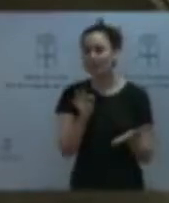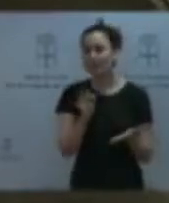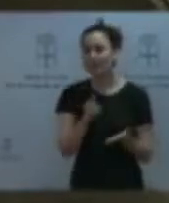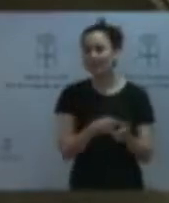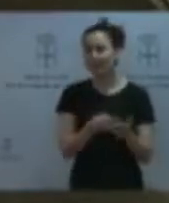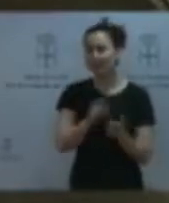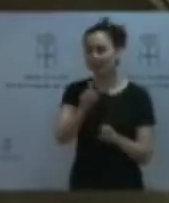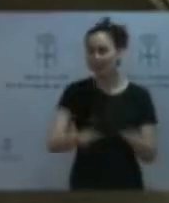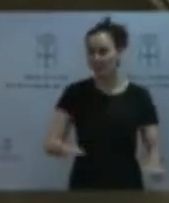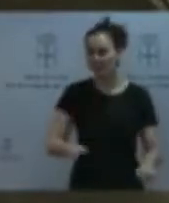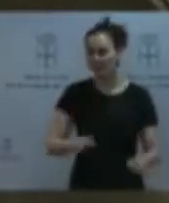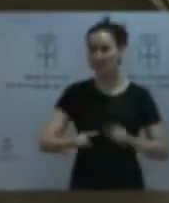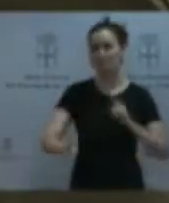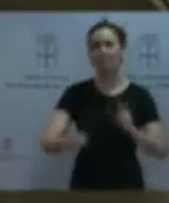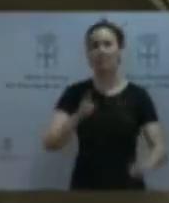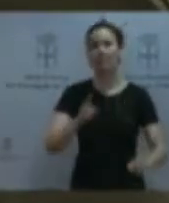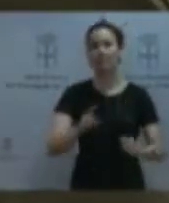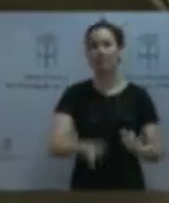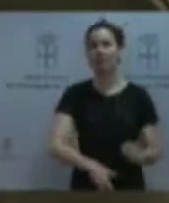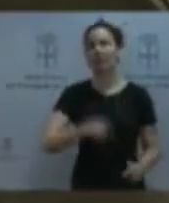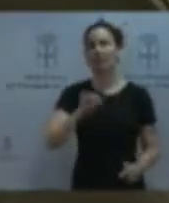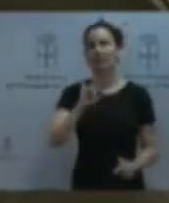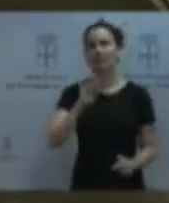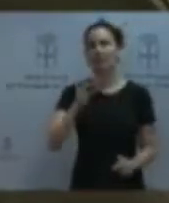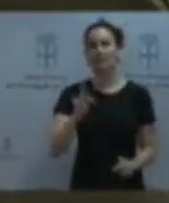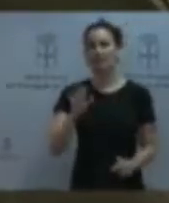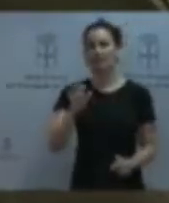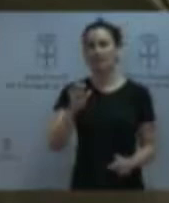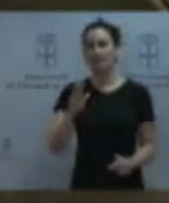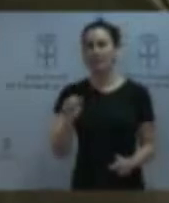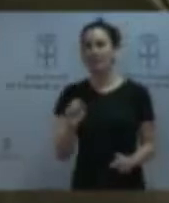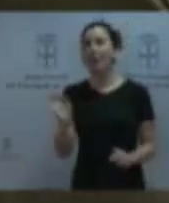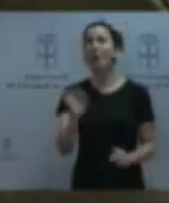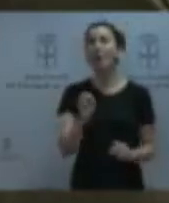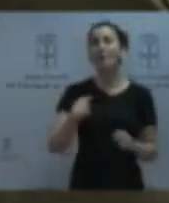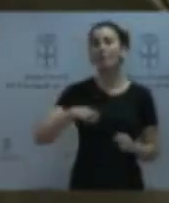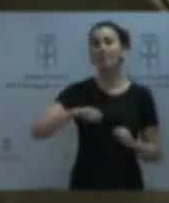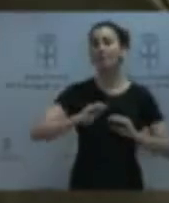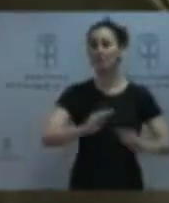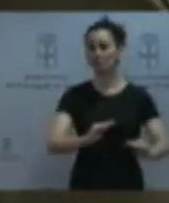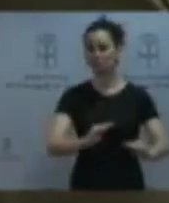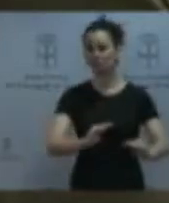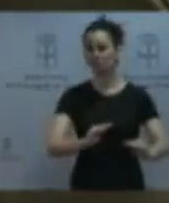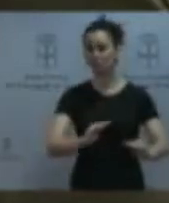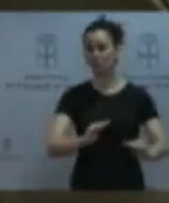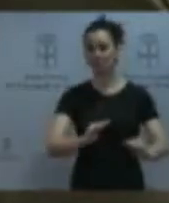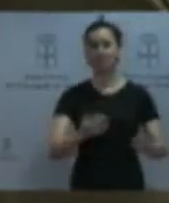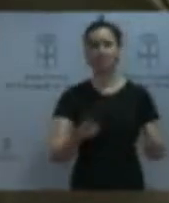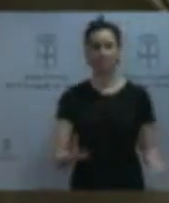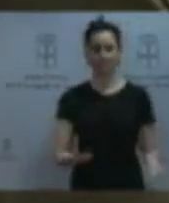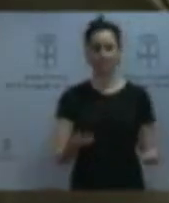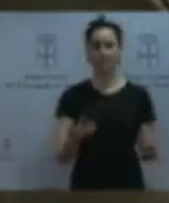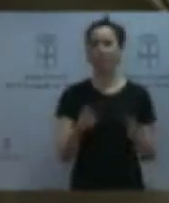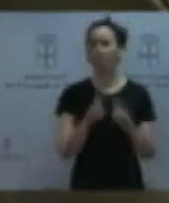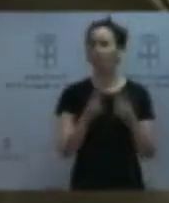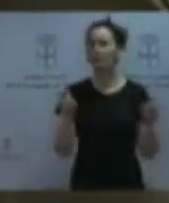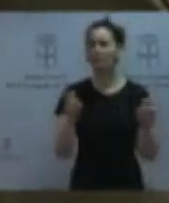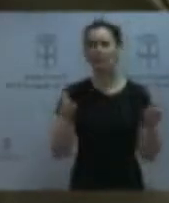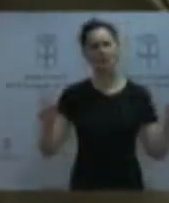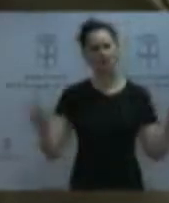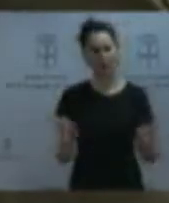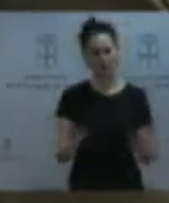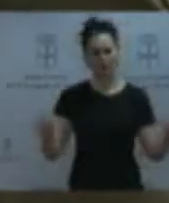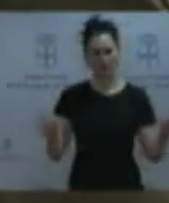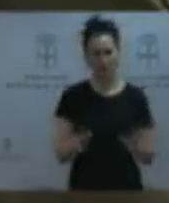su presidente? Es este, sin duda, para nosotros un asunto muy grave. Yo le pregunto con qué objetivo se hacen